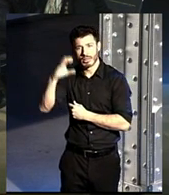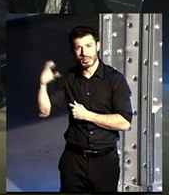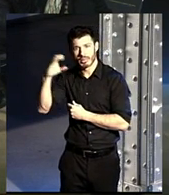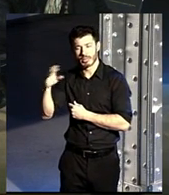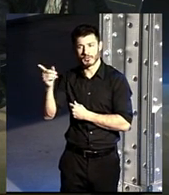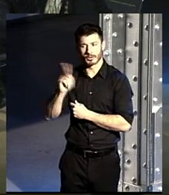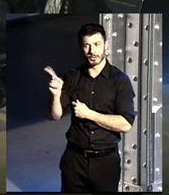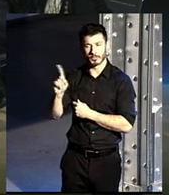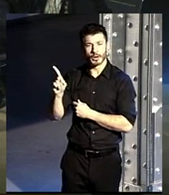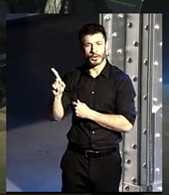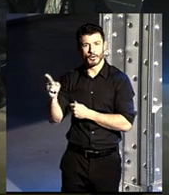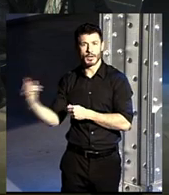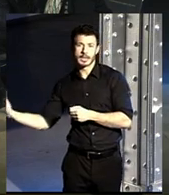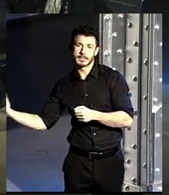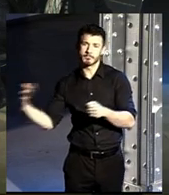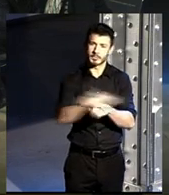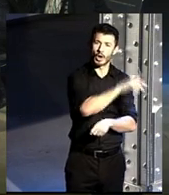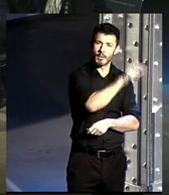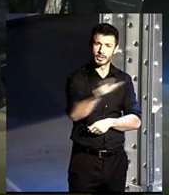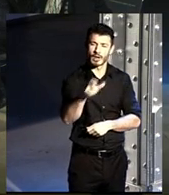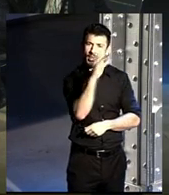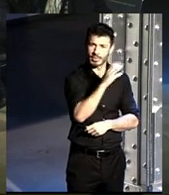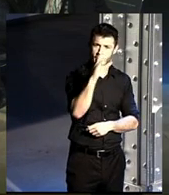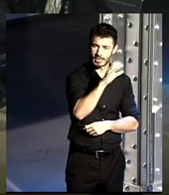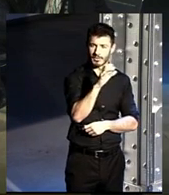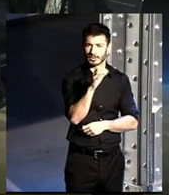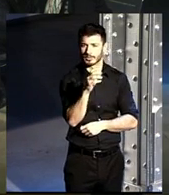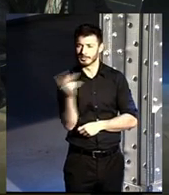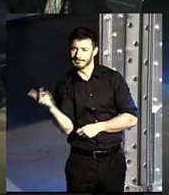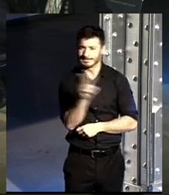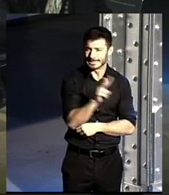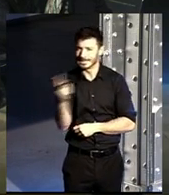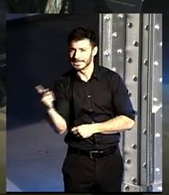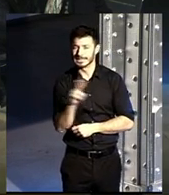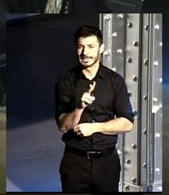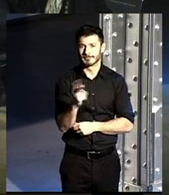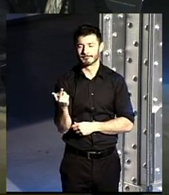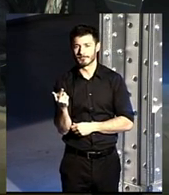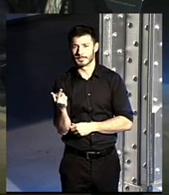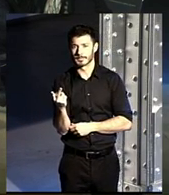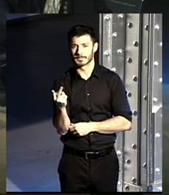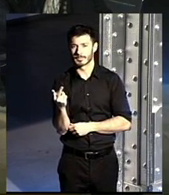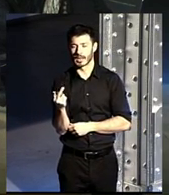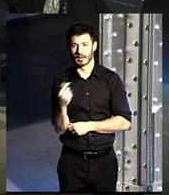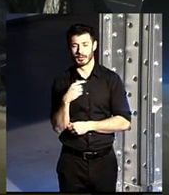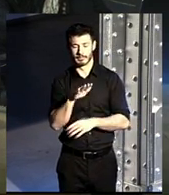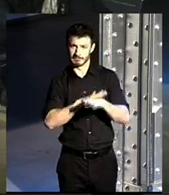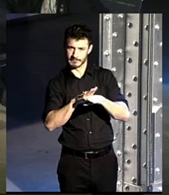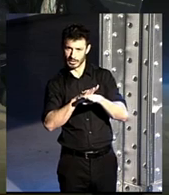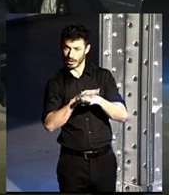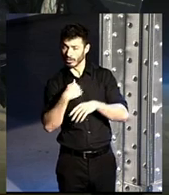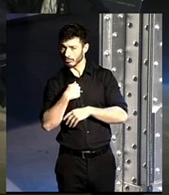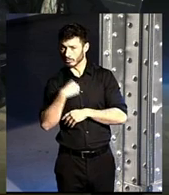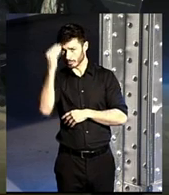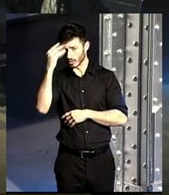para muchos científicos. Es decir, que siempre está ese doble juego, ¿no? Yo creo que en Verne, perdona, hay dos aspectos. Uno, creo que tienes toda razón,